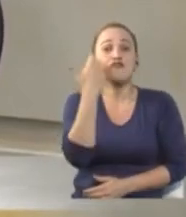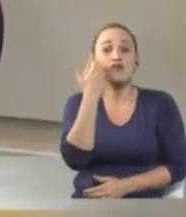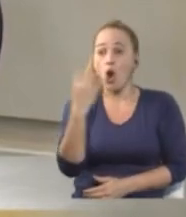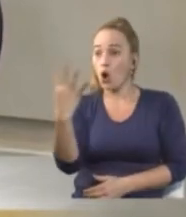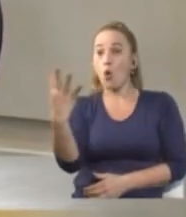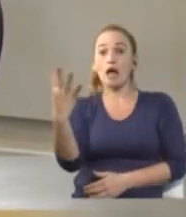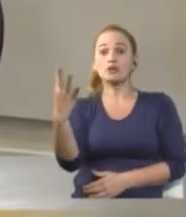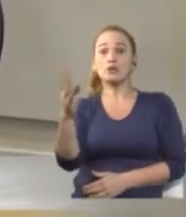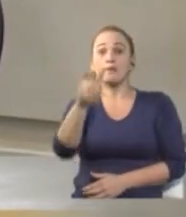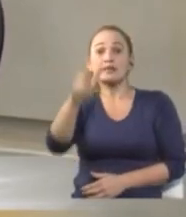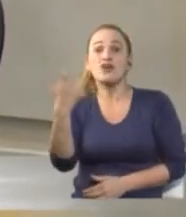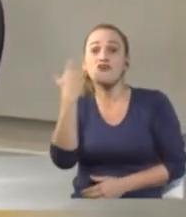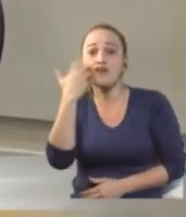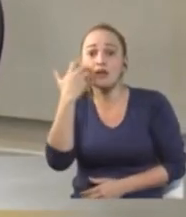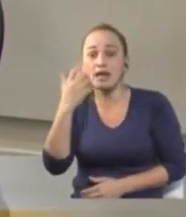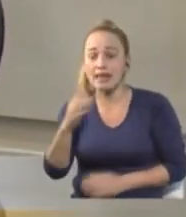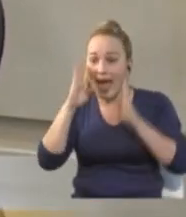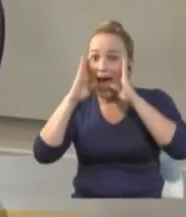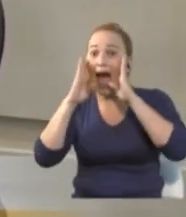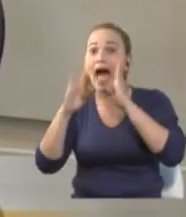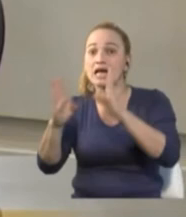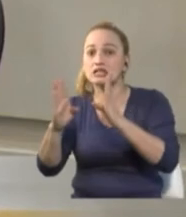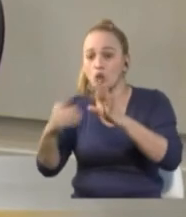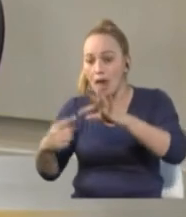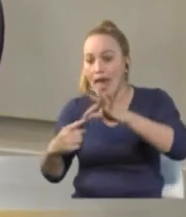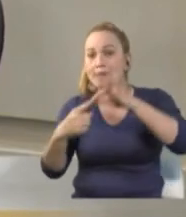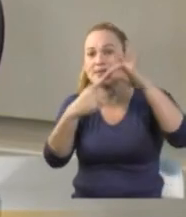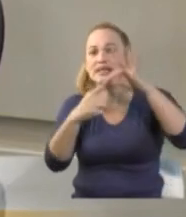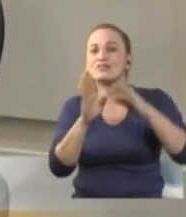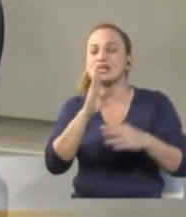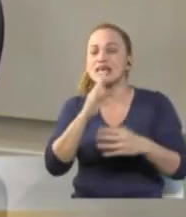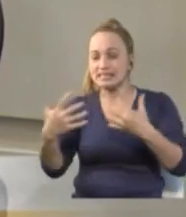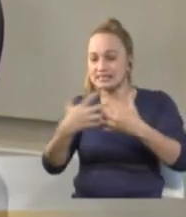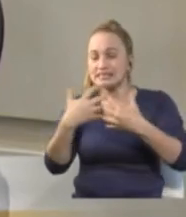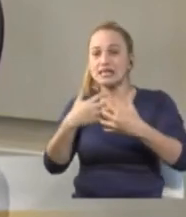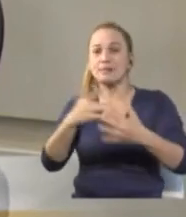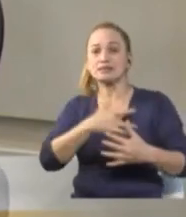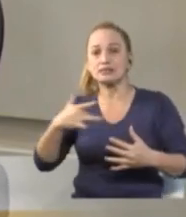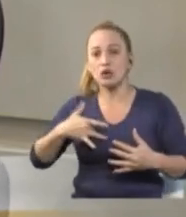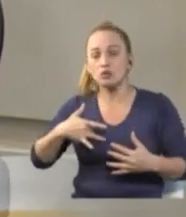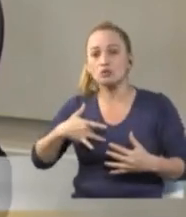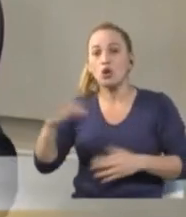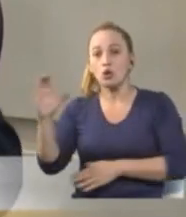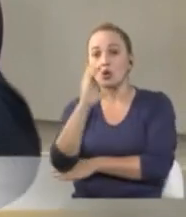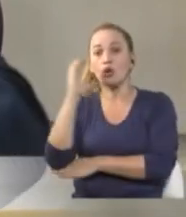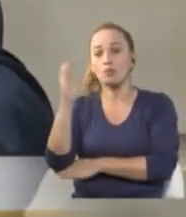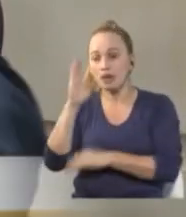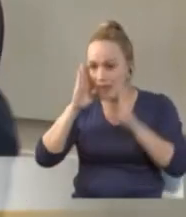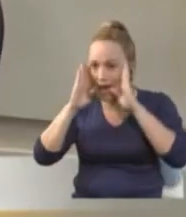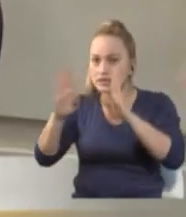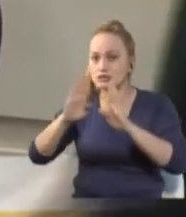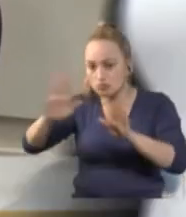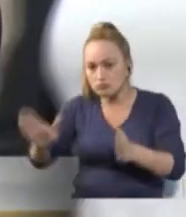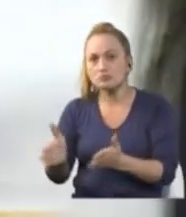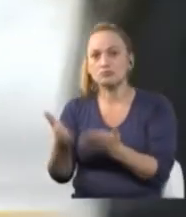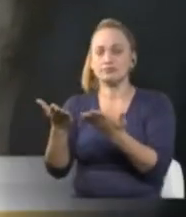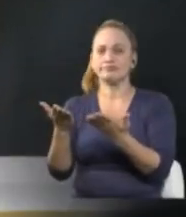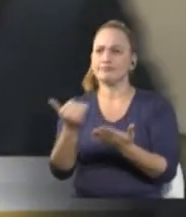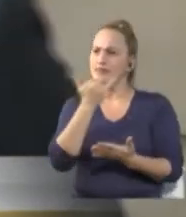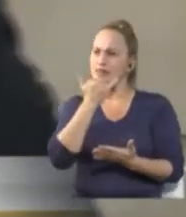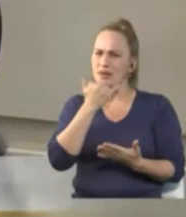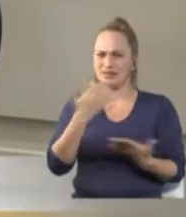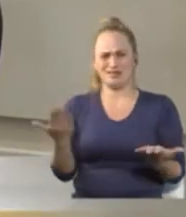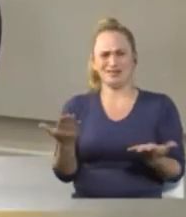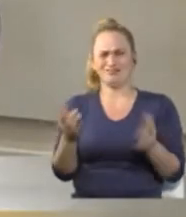solamente 4 reciben atención por especialistas por parte del sistema de salud colombiano. De tal manera que es el